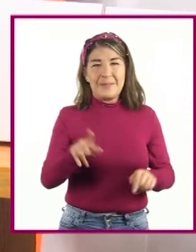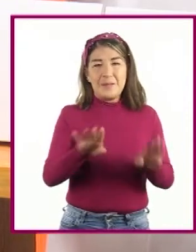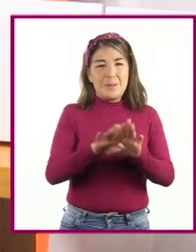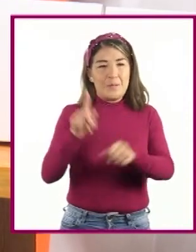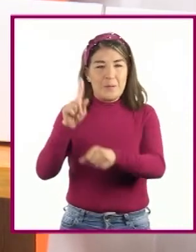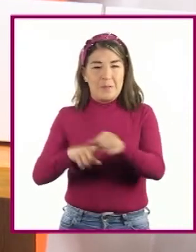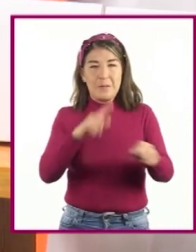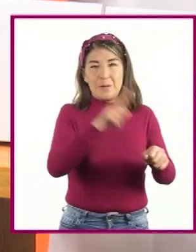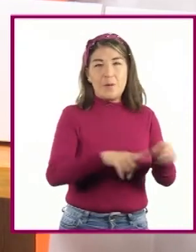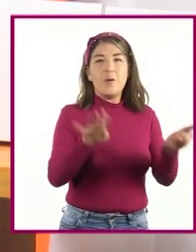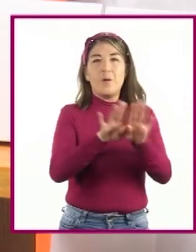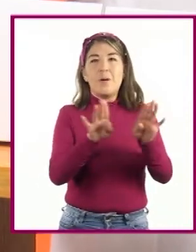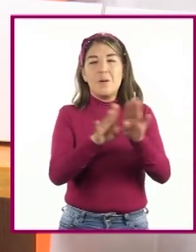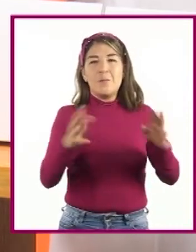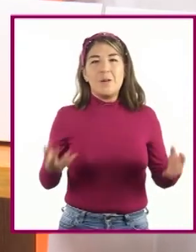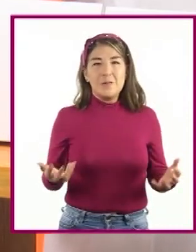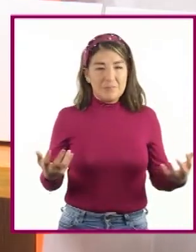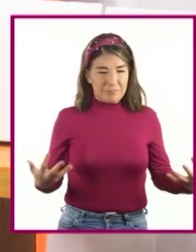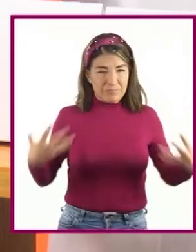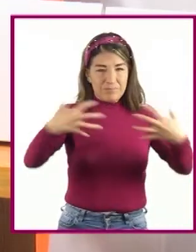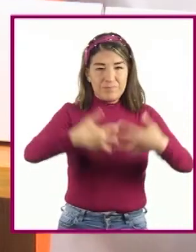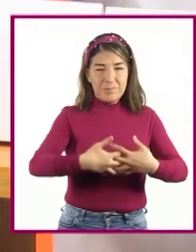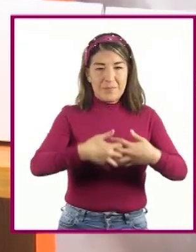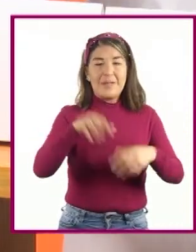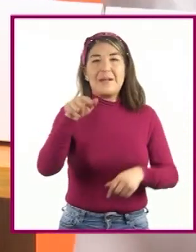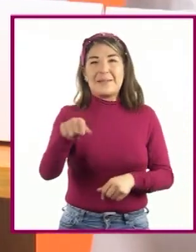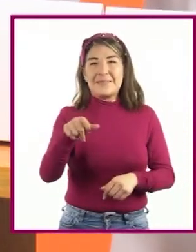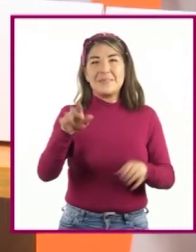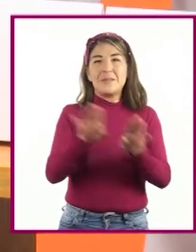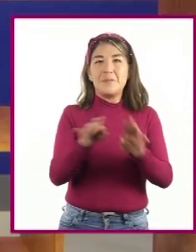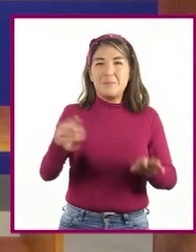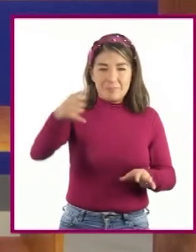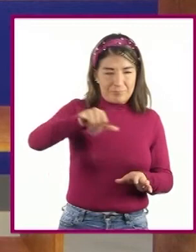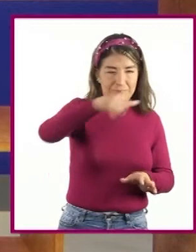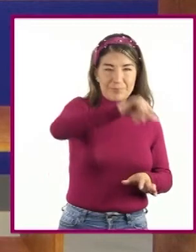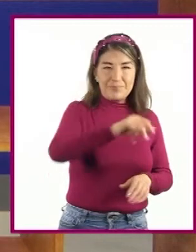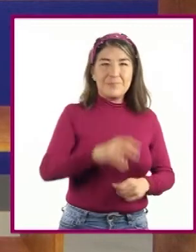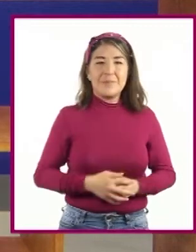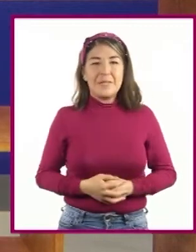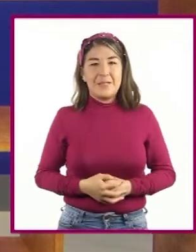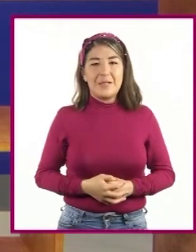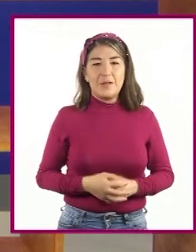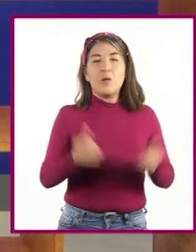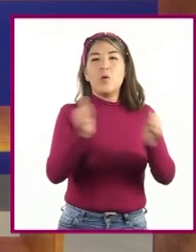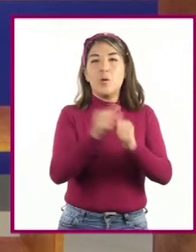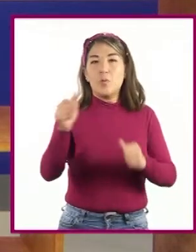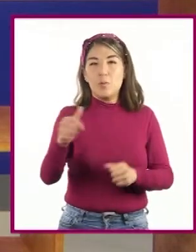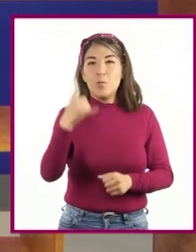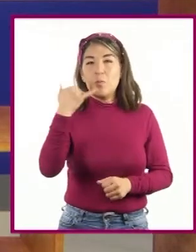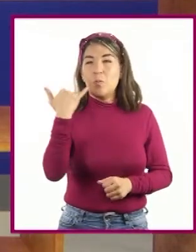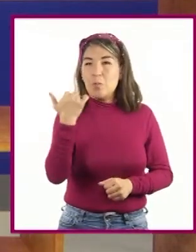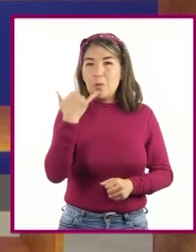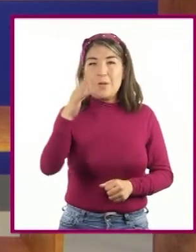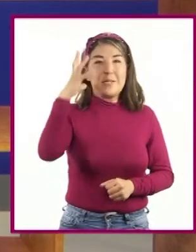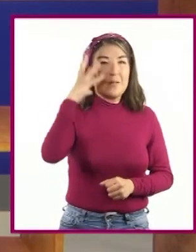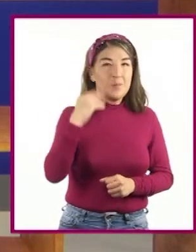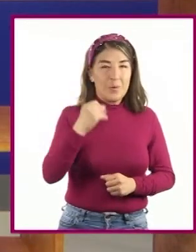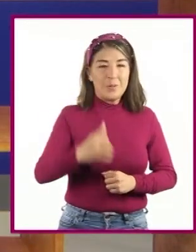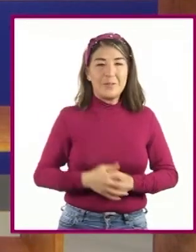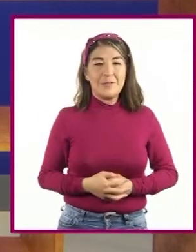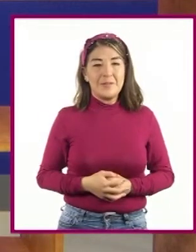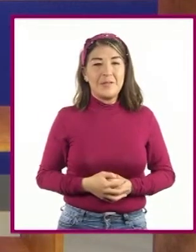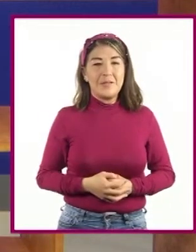color al combinar el extracto de repollo con vinagre, luego con jugo de limón, y ahora